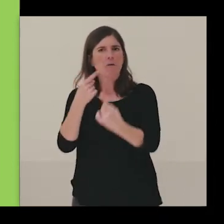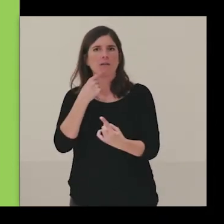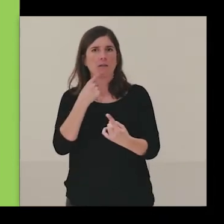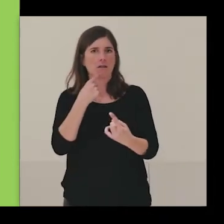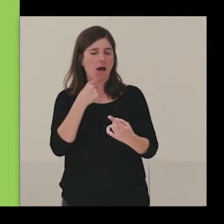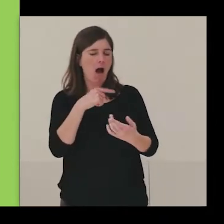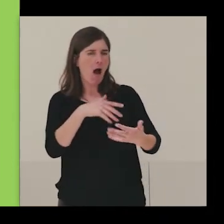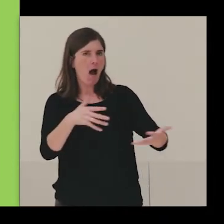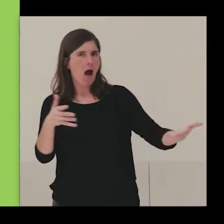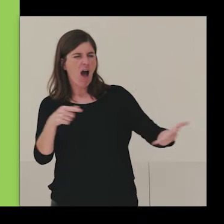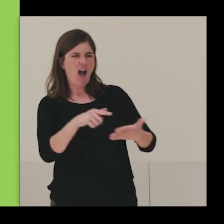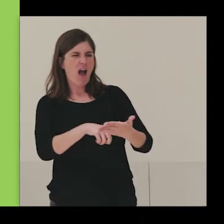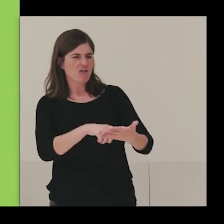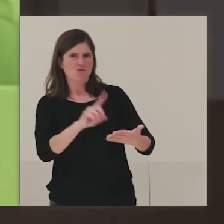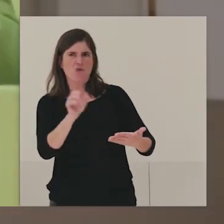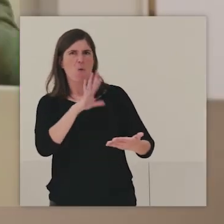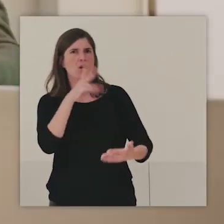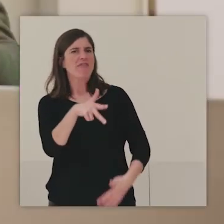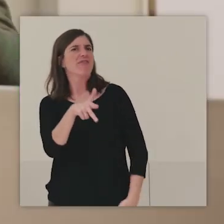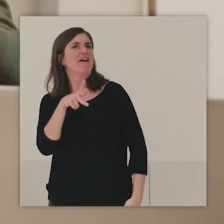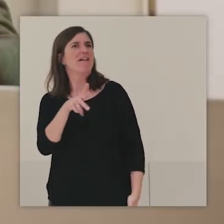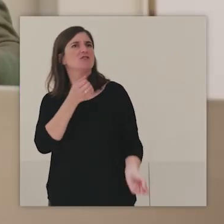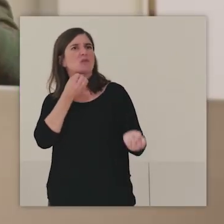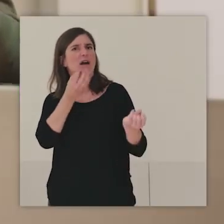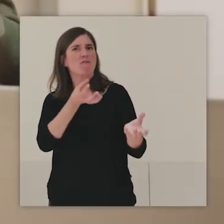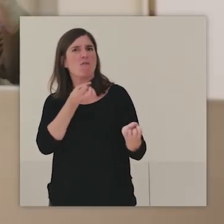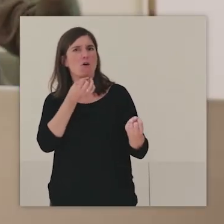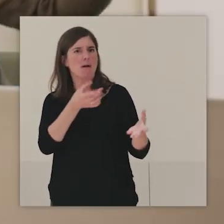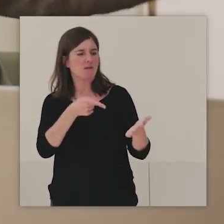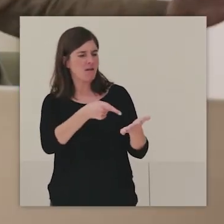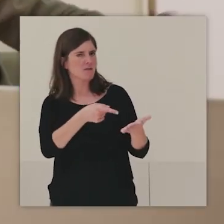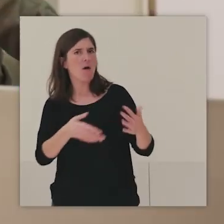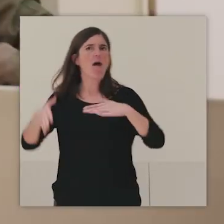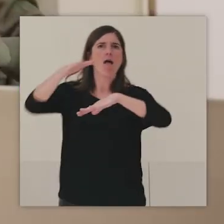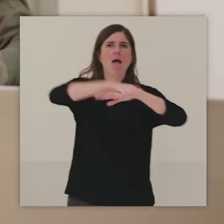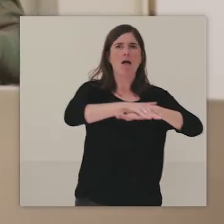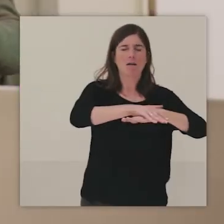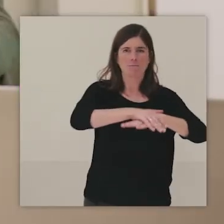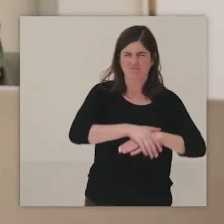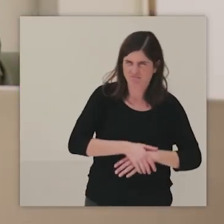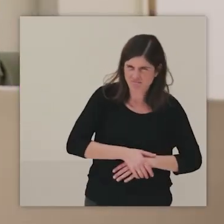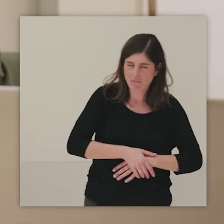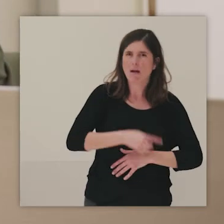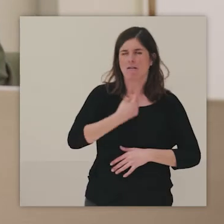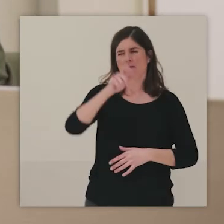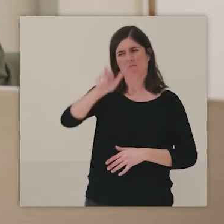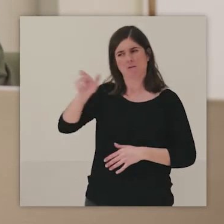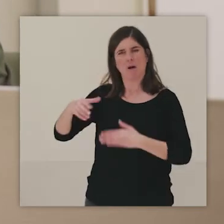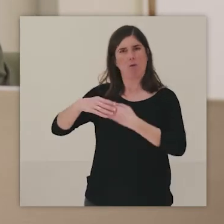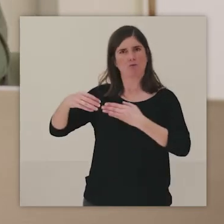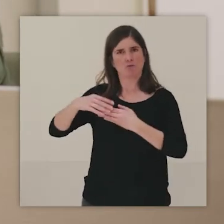información. Pero vamos a ver, una persona que tiene las dificultades de comprensión que hemos visto antes que tiene, que lea a la velocidad que